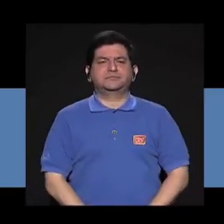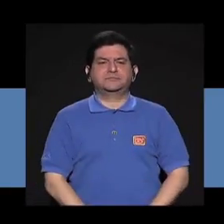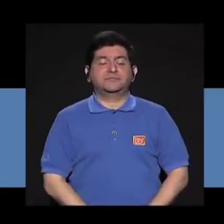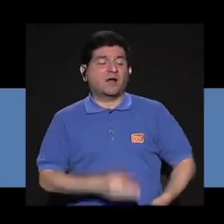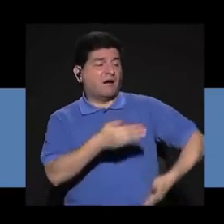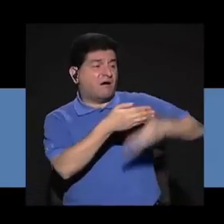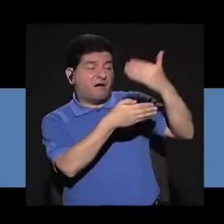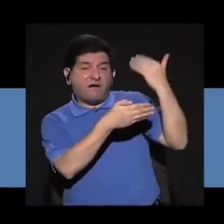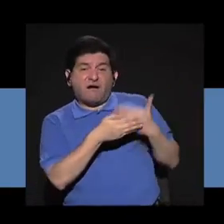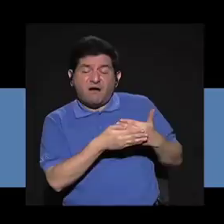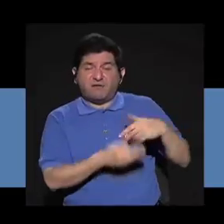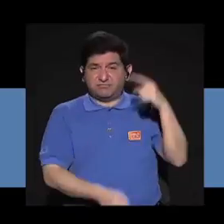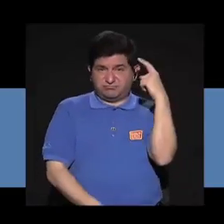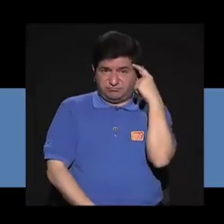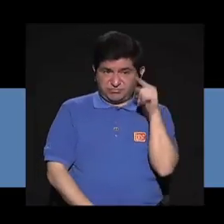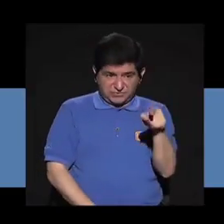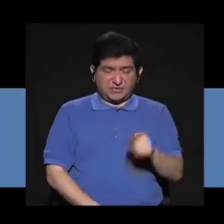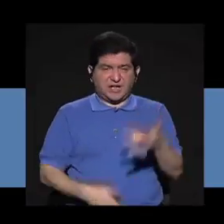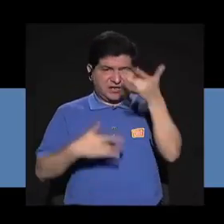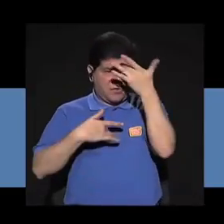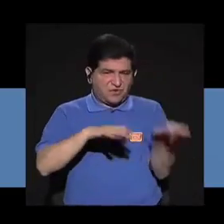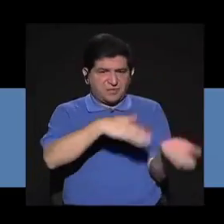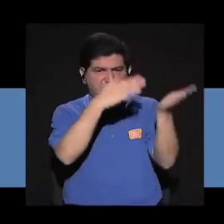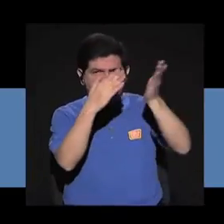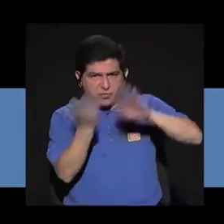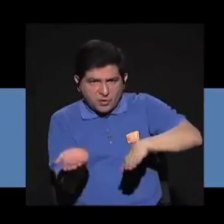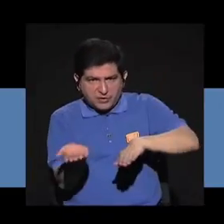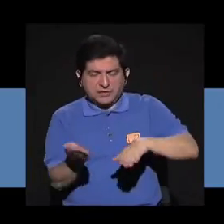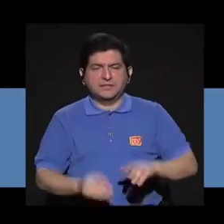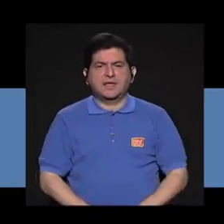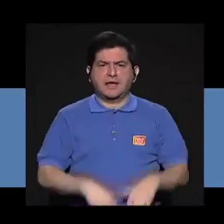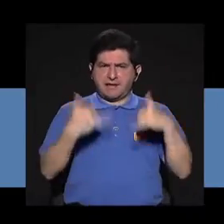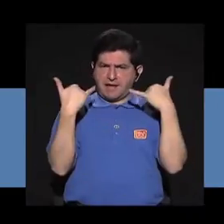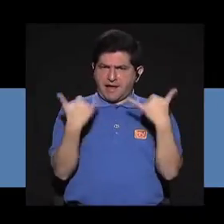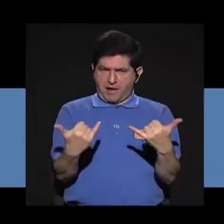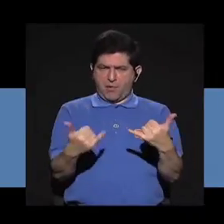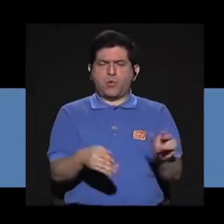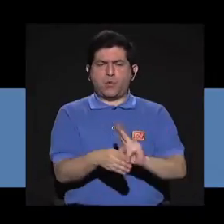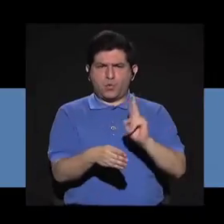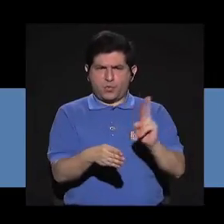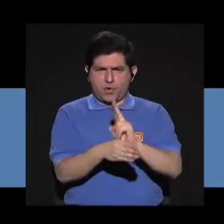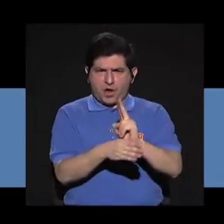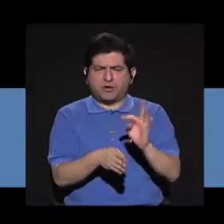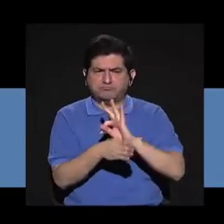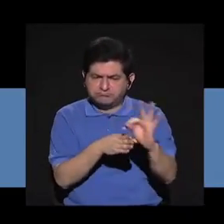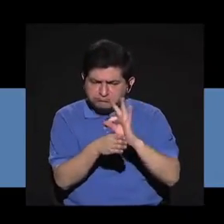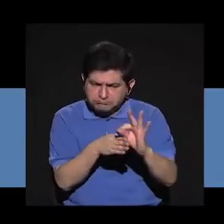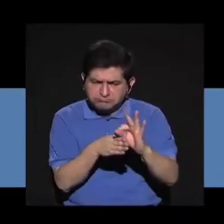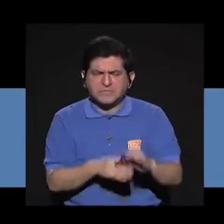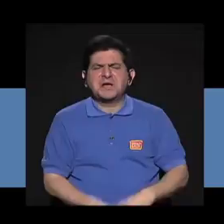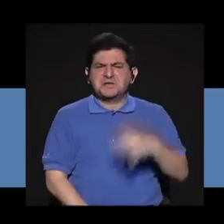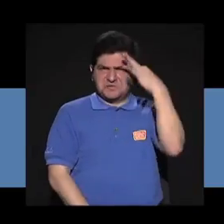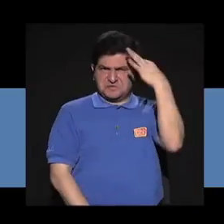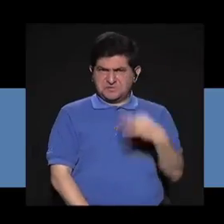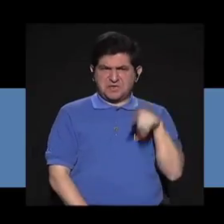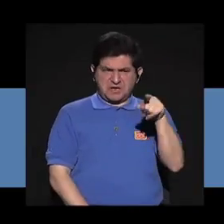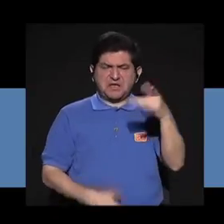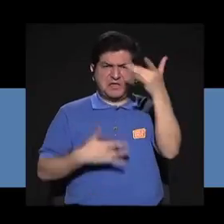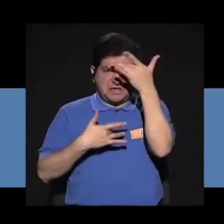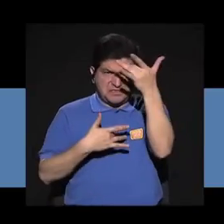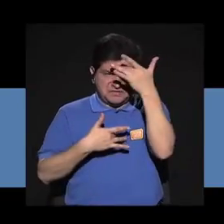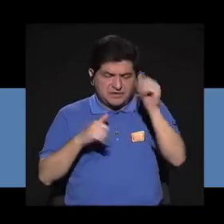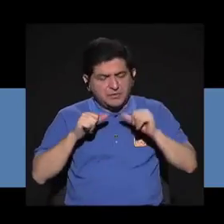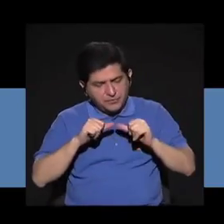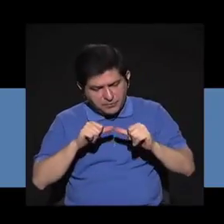el pasado se consideraba una enfermedad mortal. Ahora, con el uso del tratamiento, se considera una